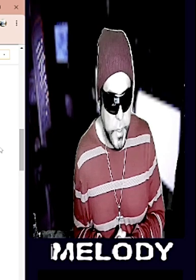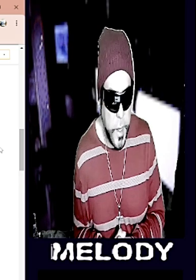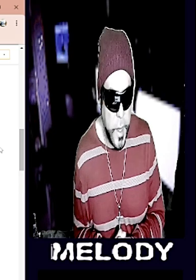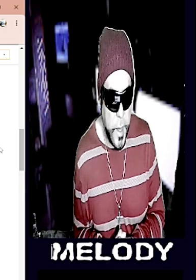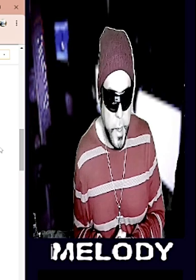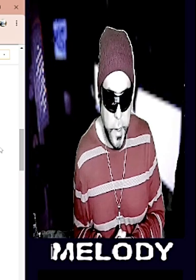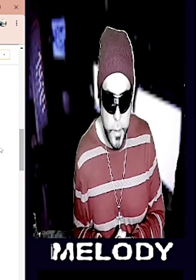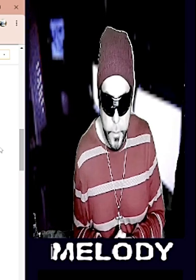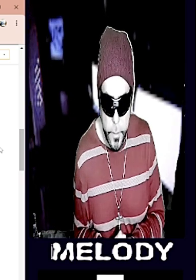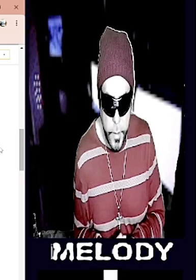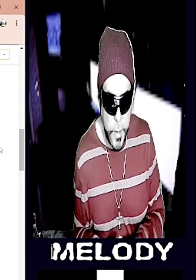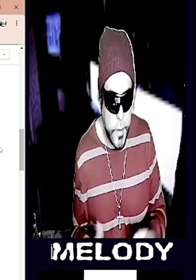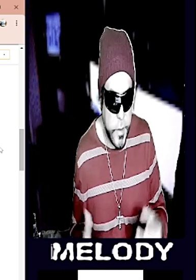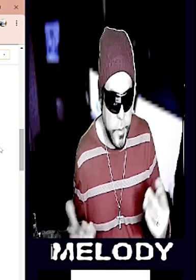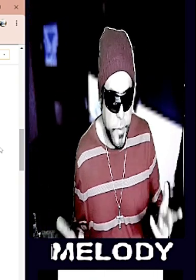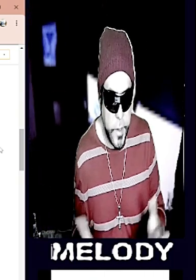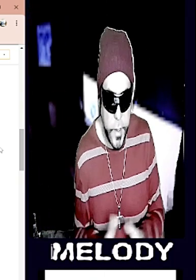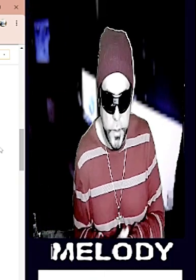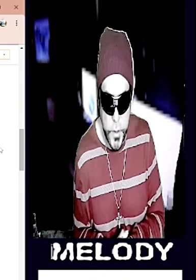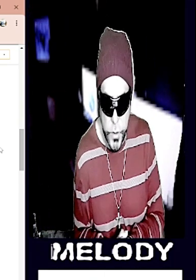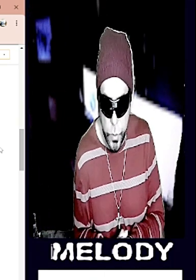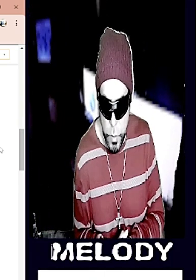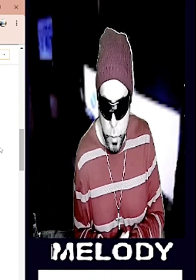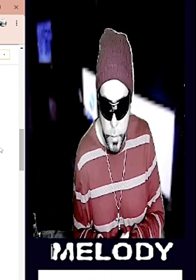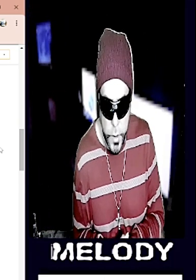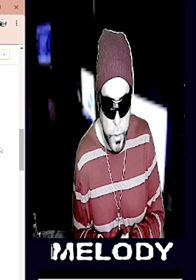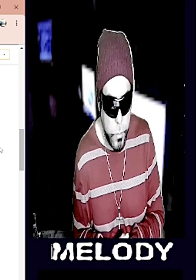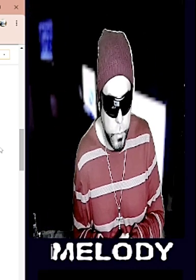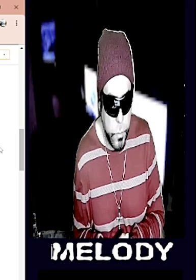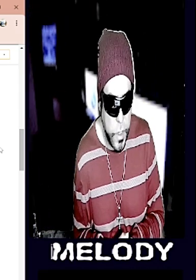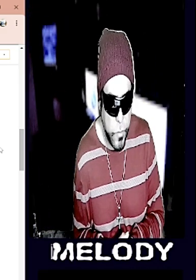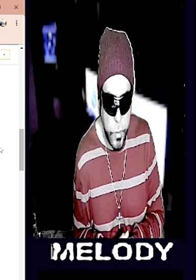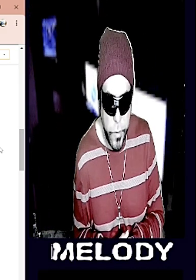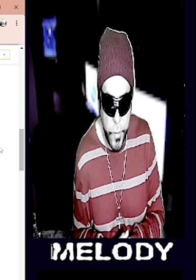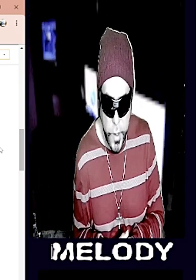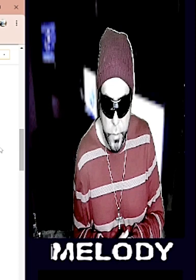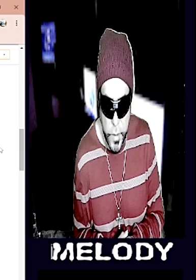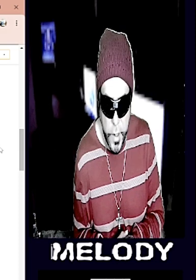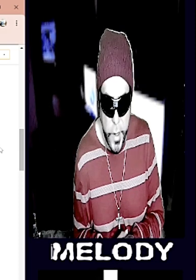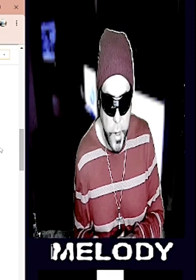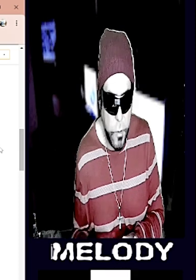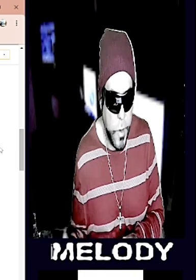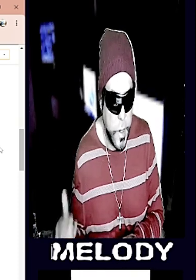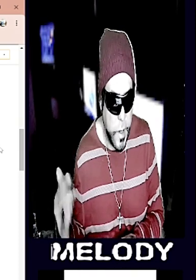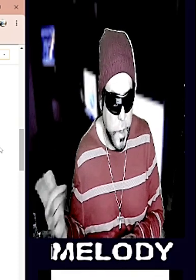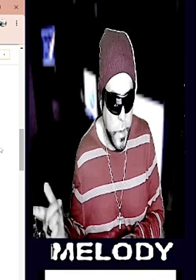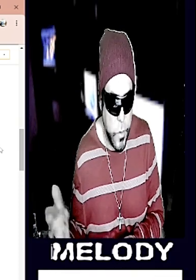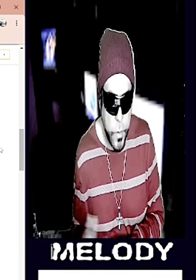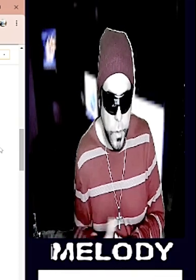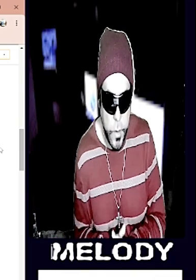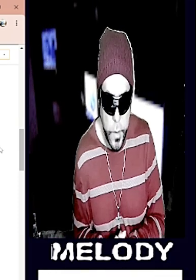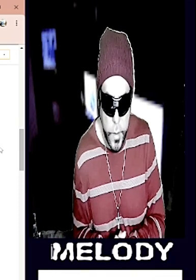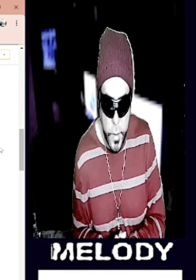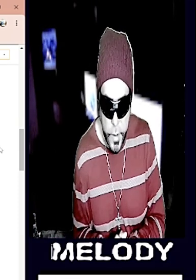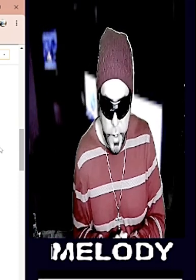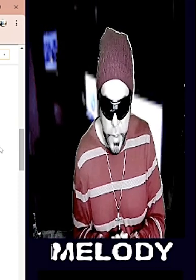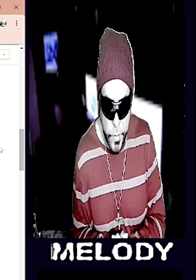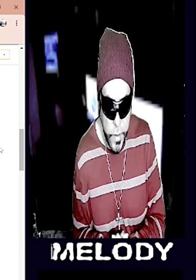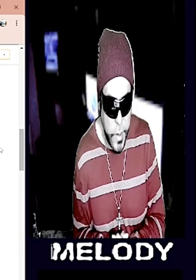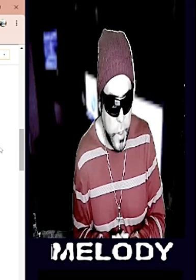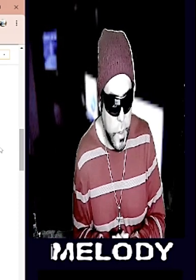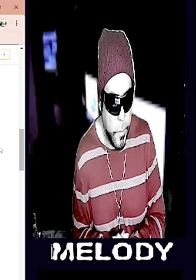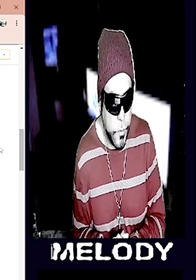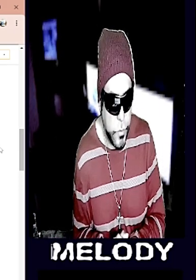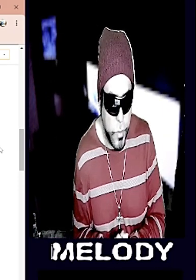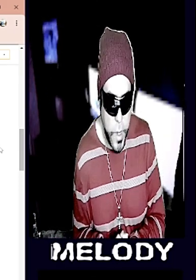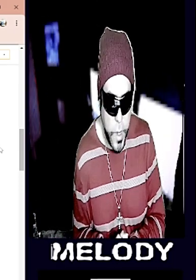ya se empiezan a a hacerse frentes yo vi unas fotografías sale ella con Mónica Delgadillo